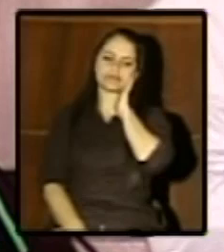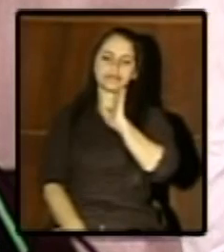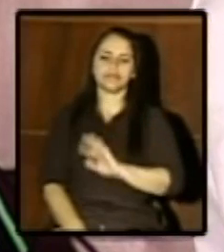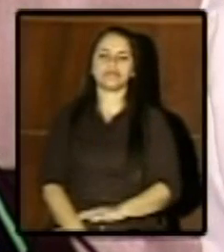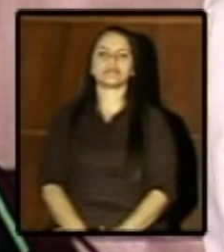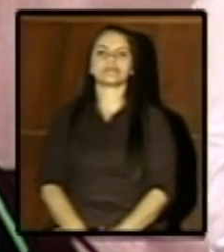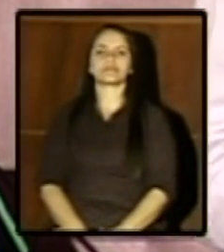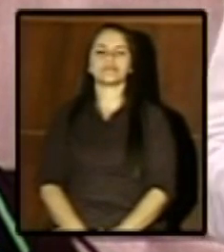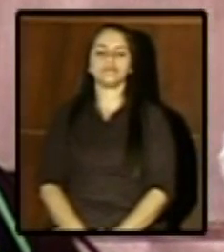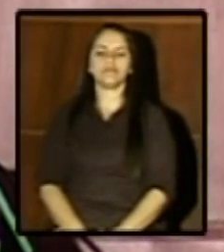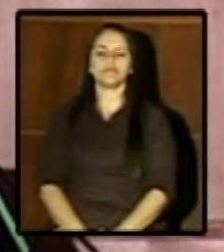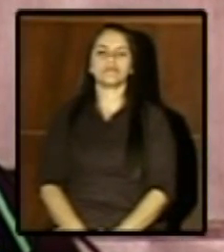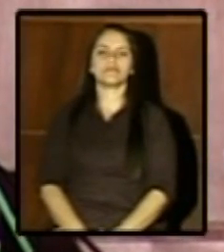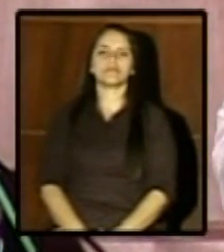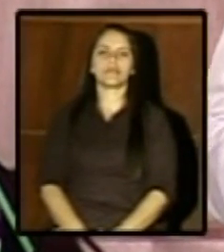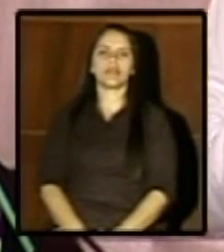lado.